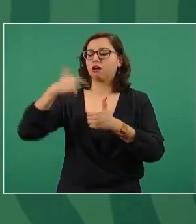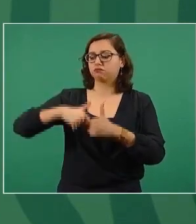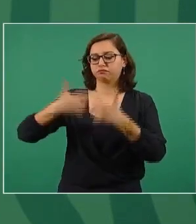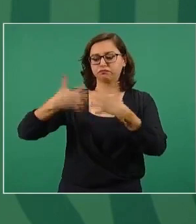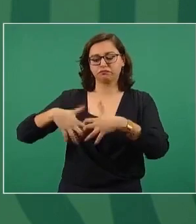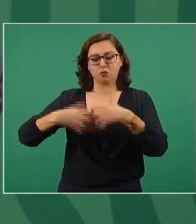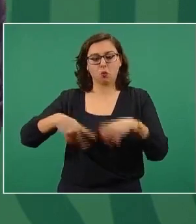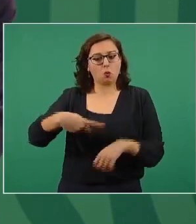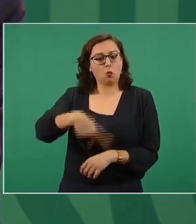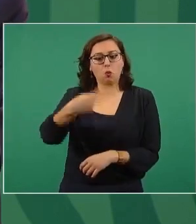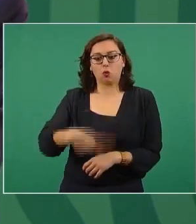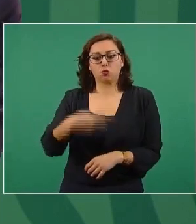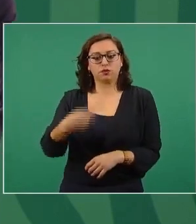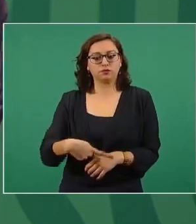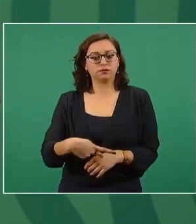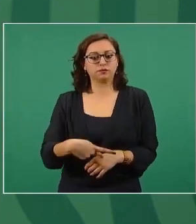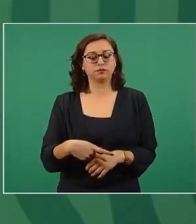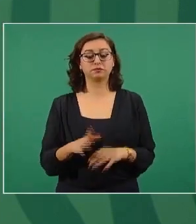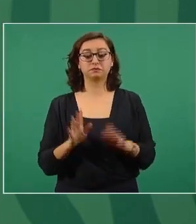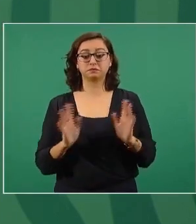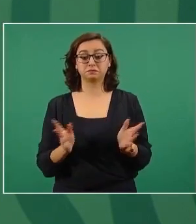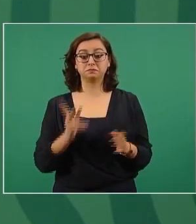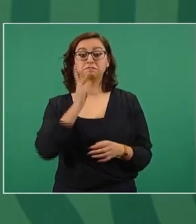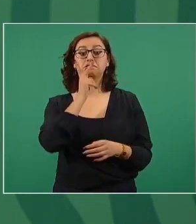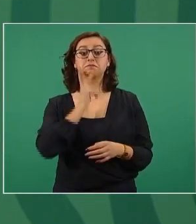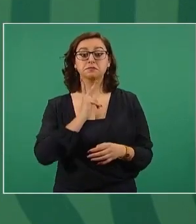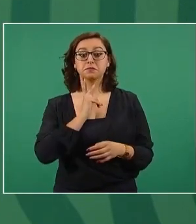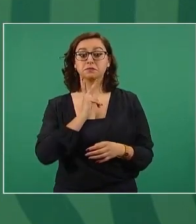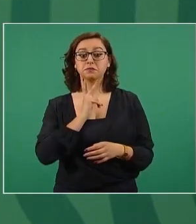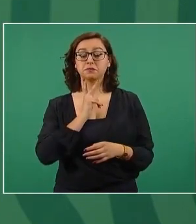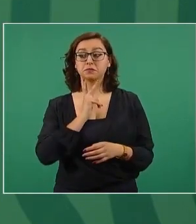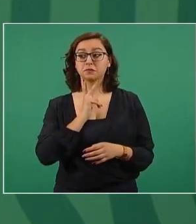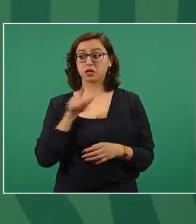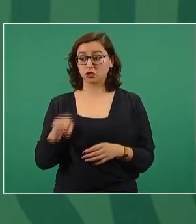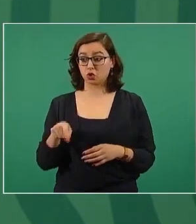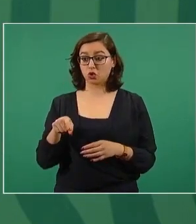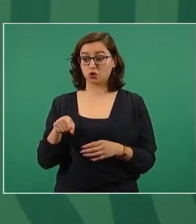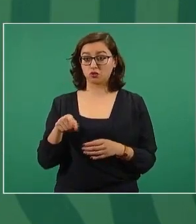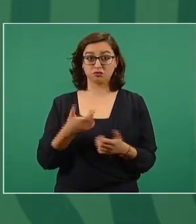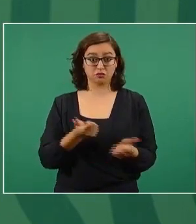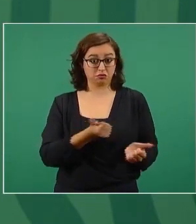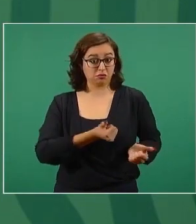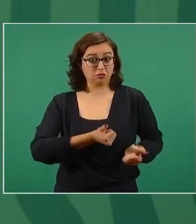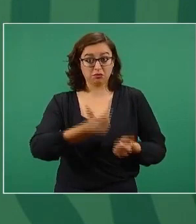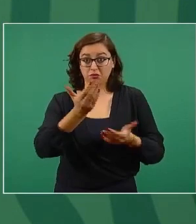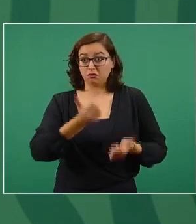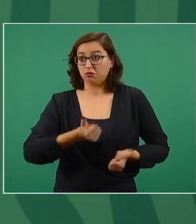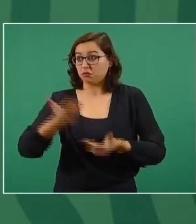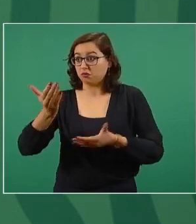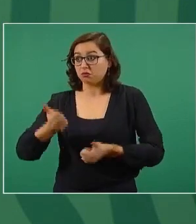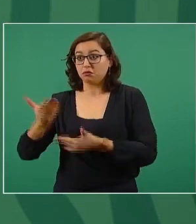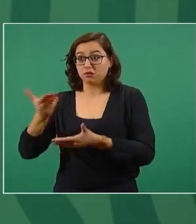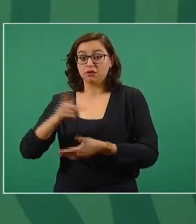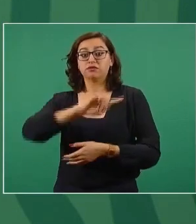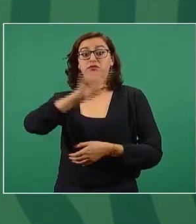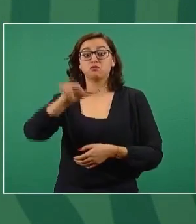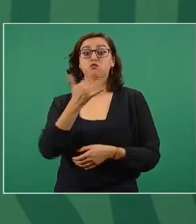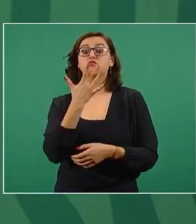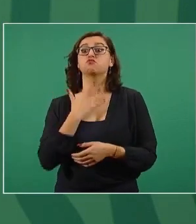de exportar crudo petróleo crudo y comprar gasolinas